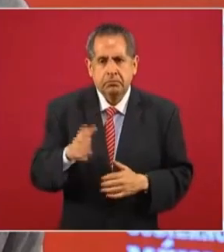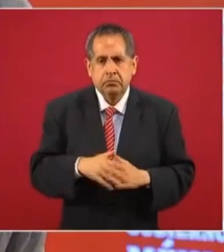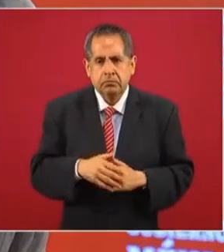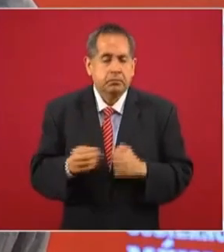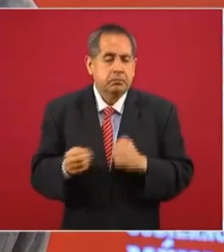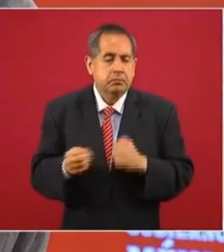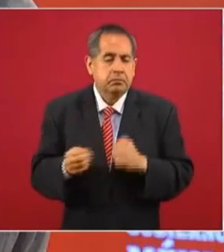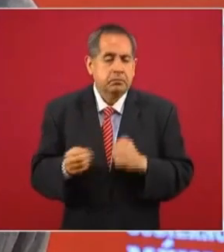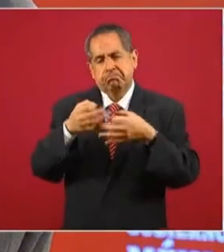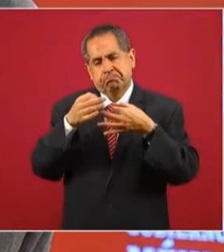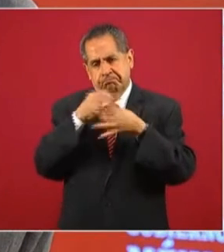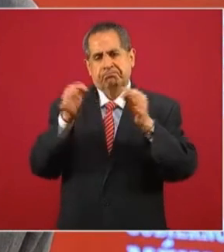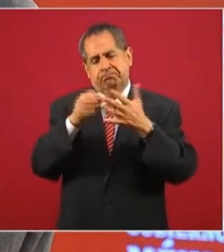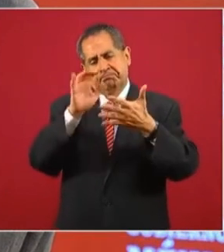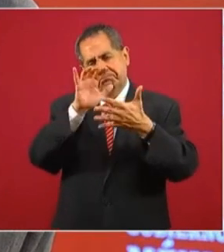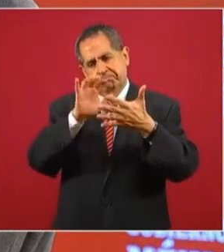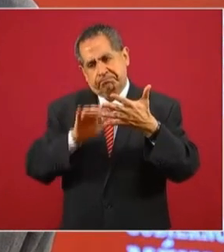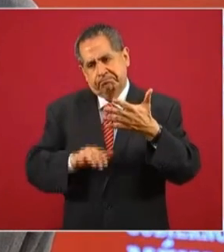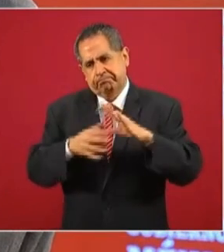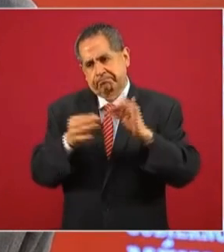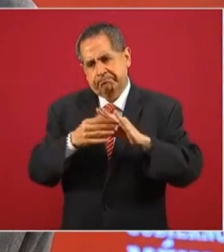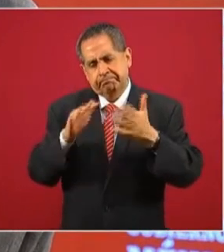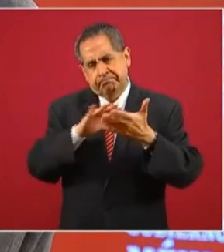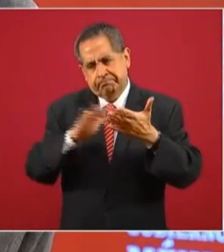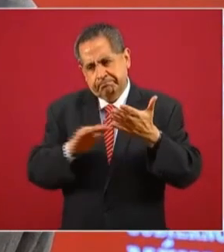una primera declaración